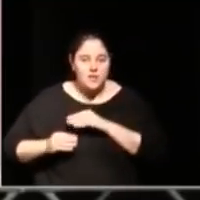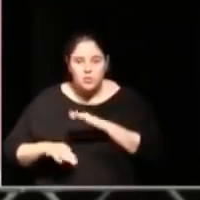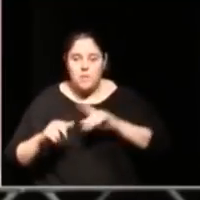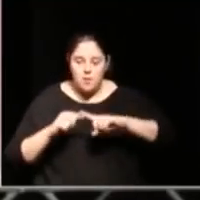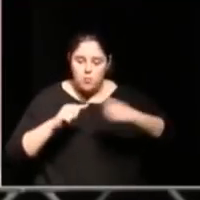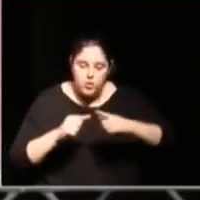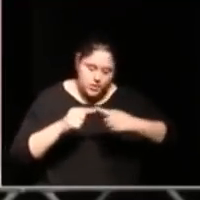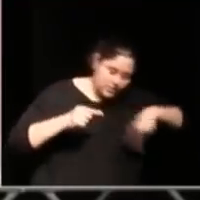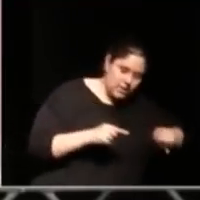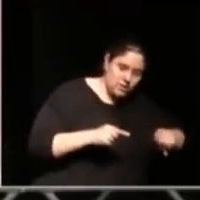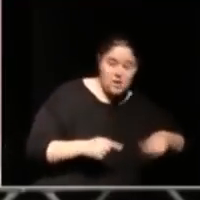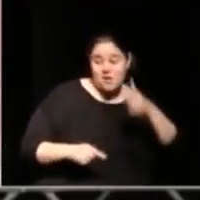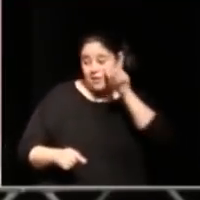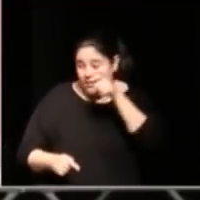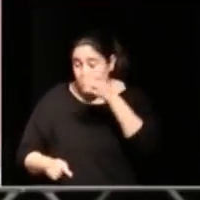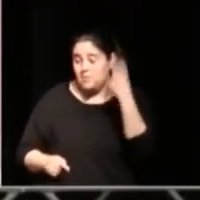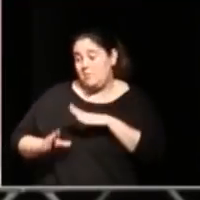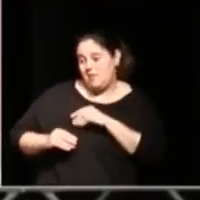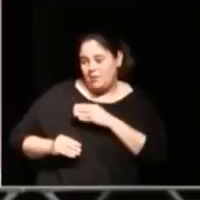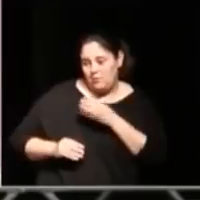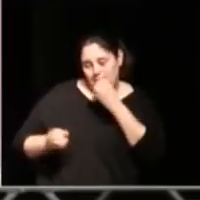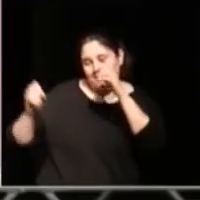del bucle. Y Xavi representa esa ternura.